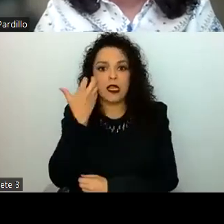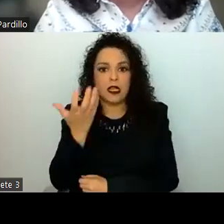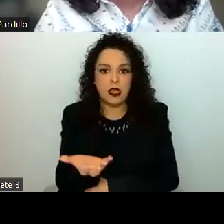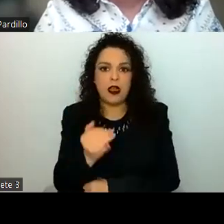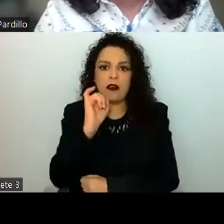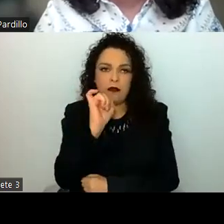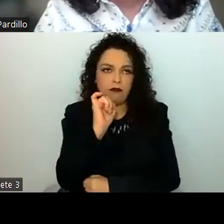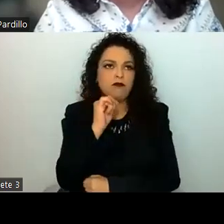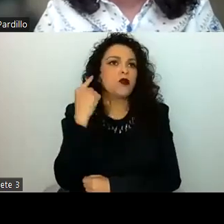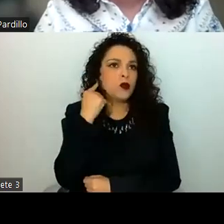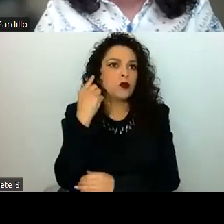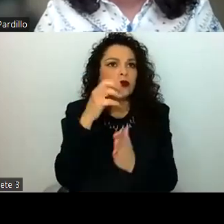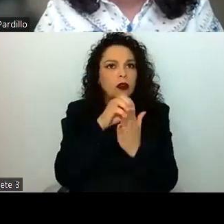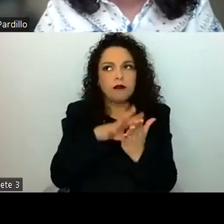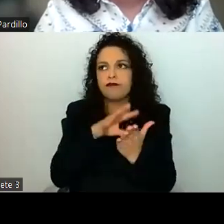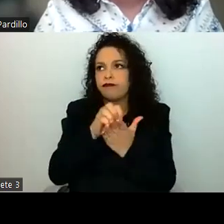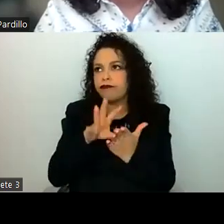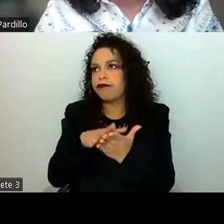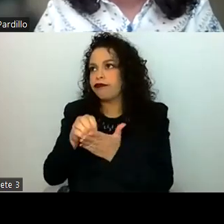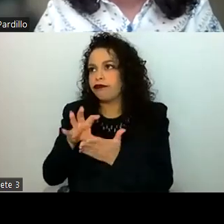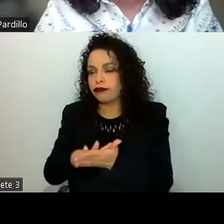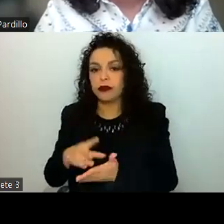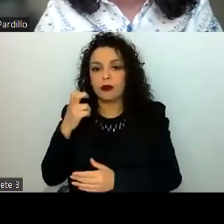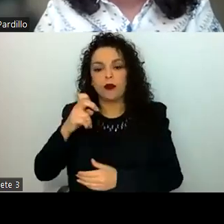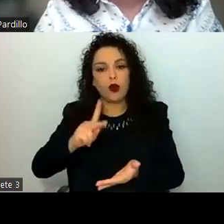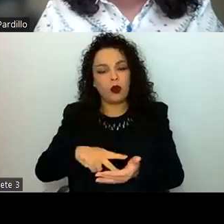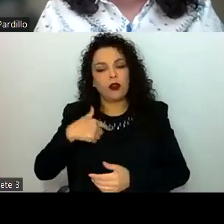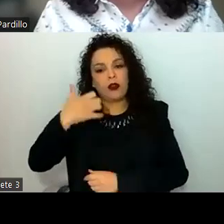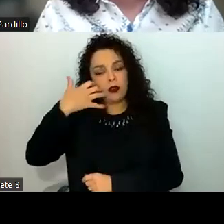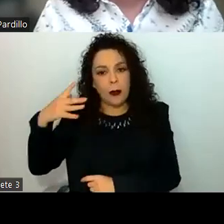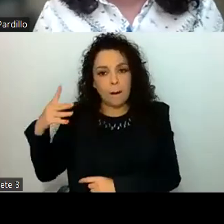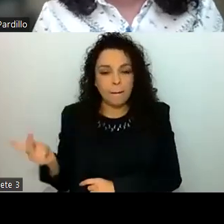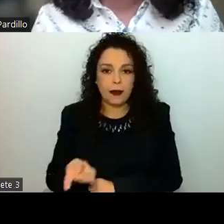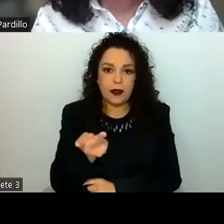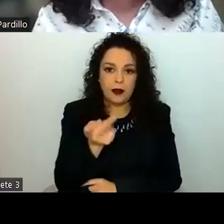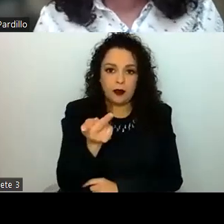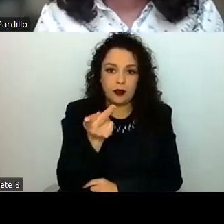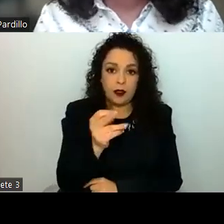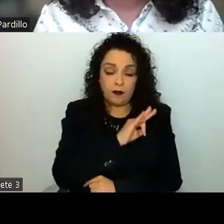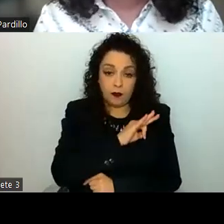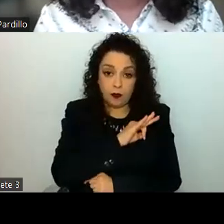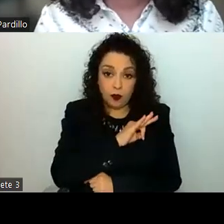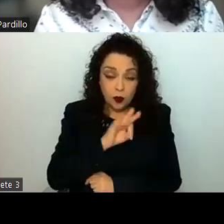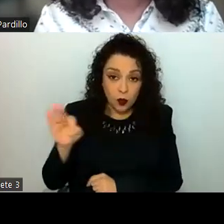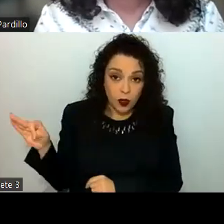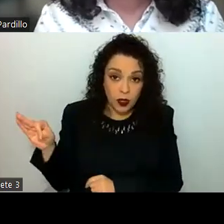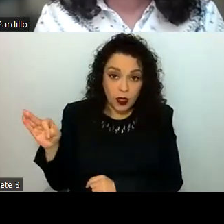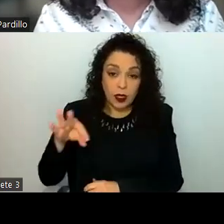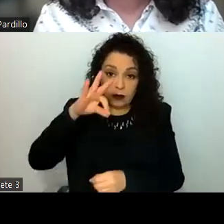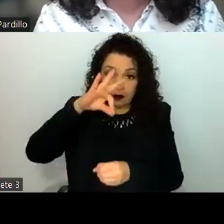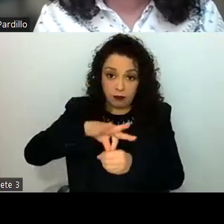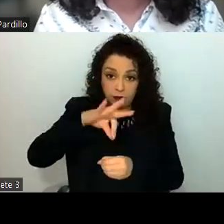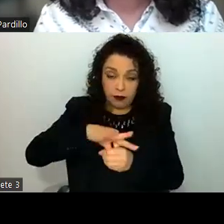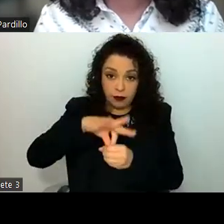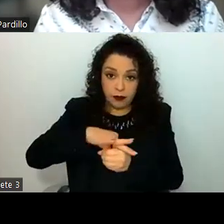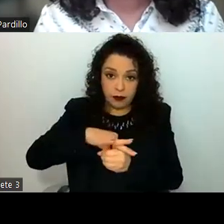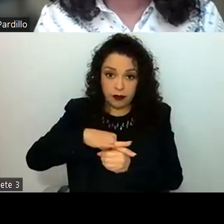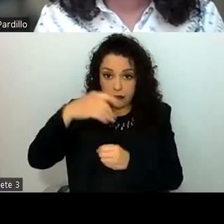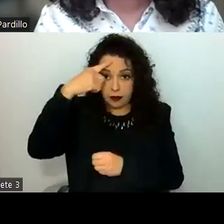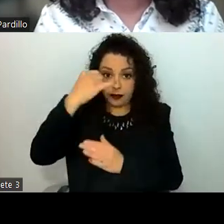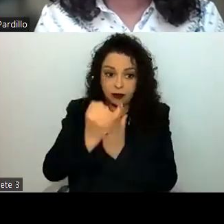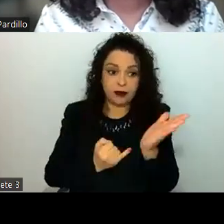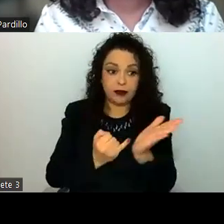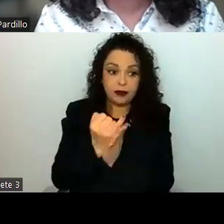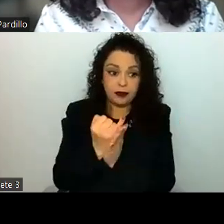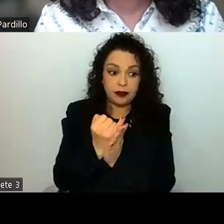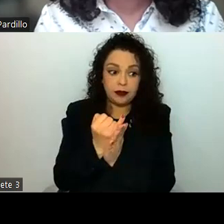Y con ello vuelvo a preguntar y poner a consideración si se puede tomar la votación a efecto de determinar si se